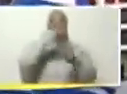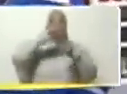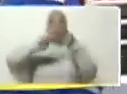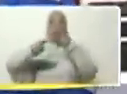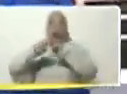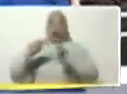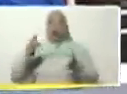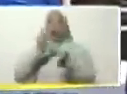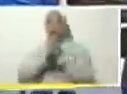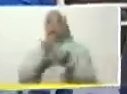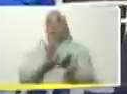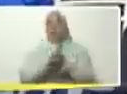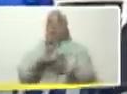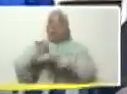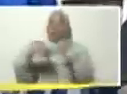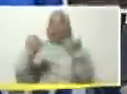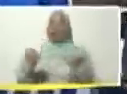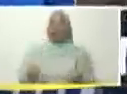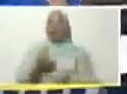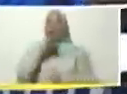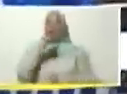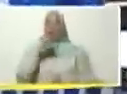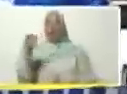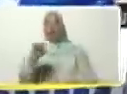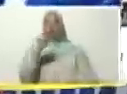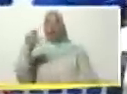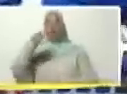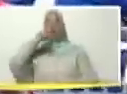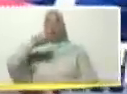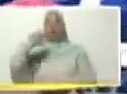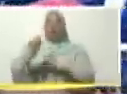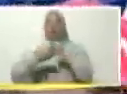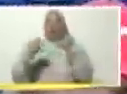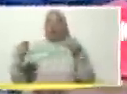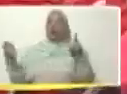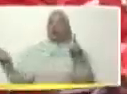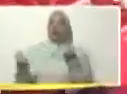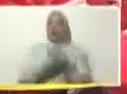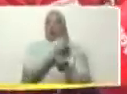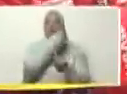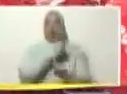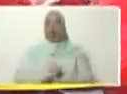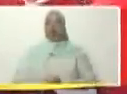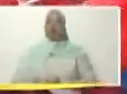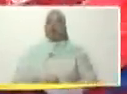estabilidad. Basta de extremismo, basta de fascismo, basta de golpismo.